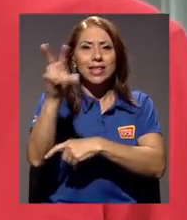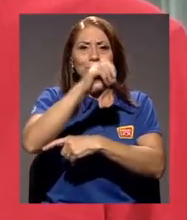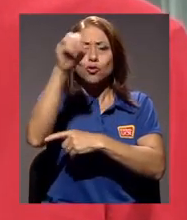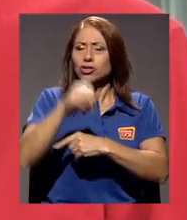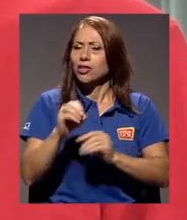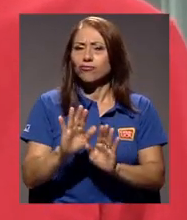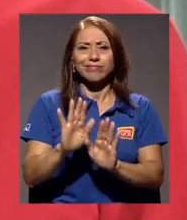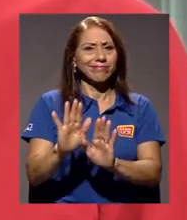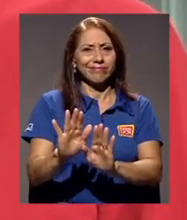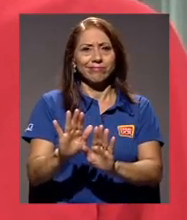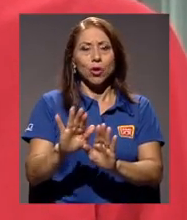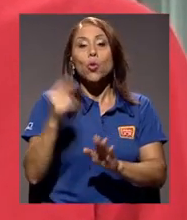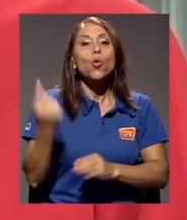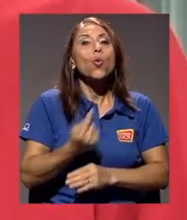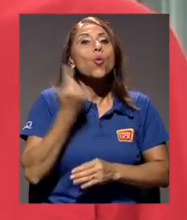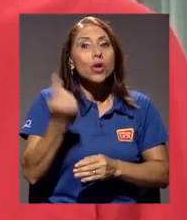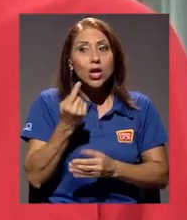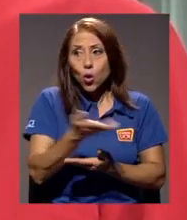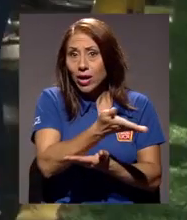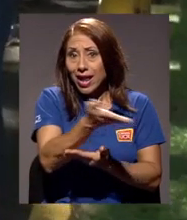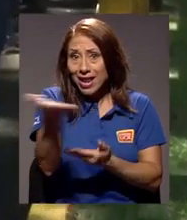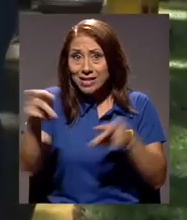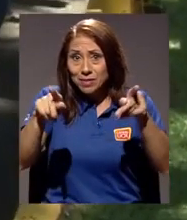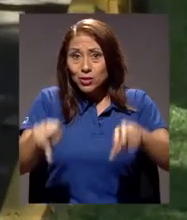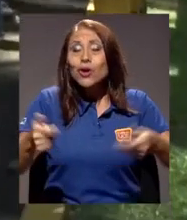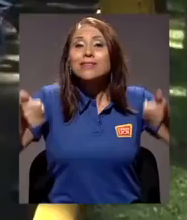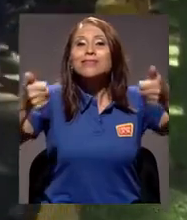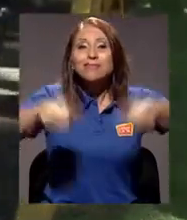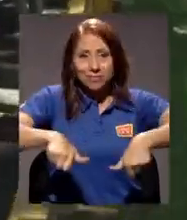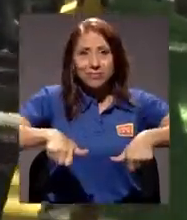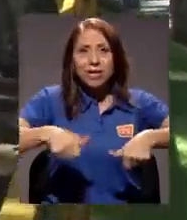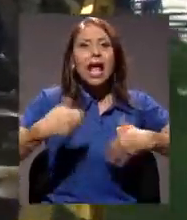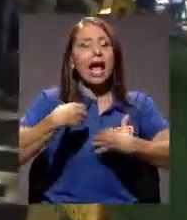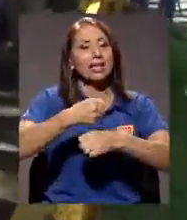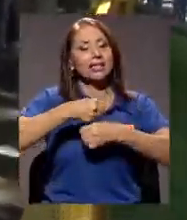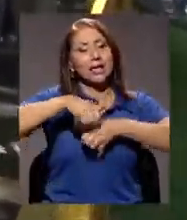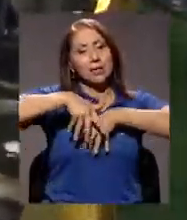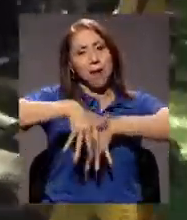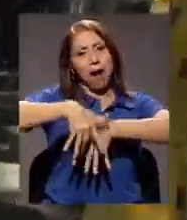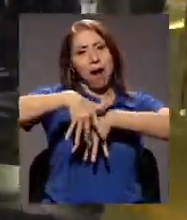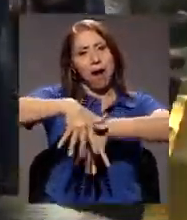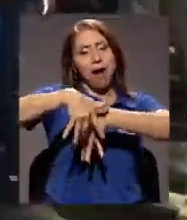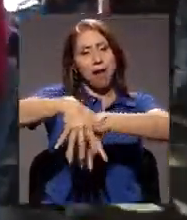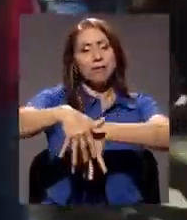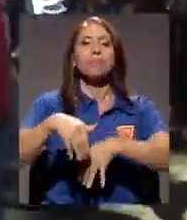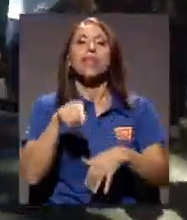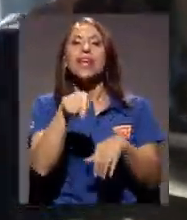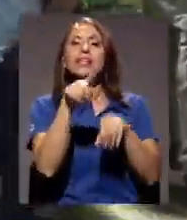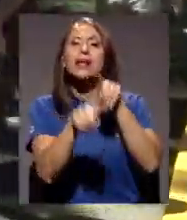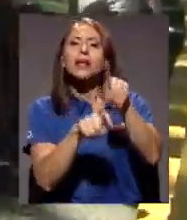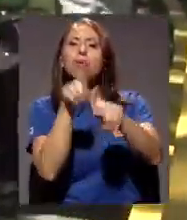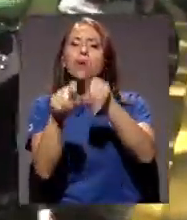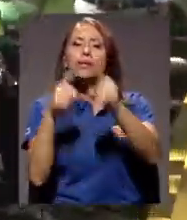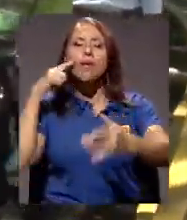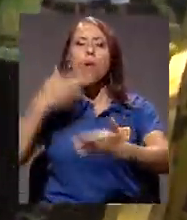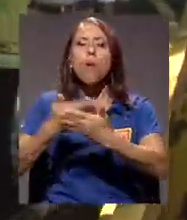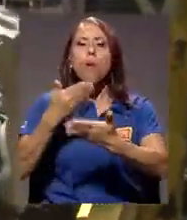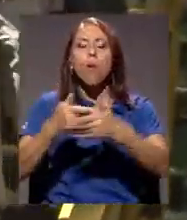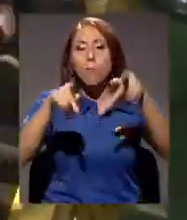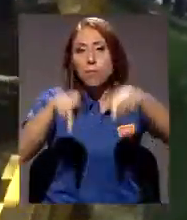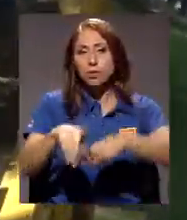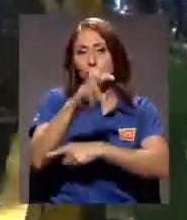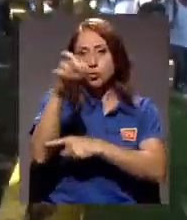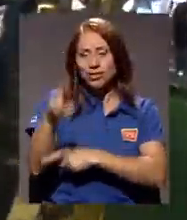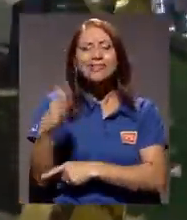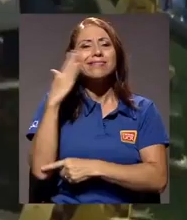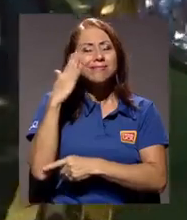La única medida que es aprobada por la población es la realización de marchas. La encuesta reveló que los costarricenses están